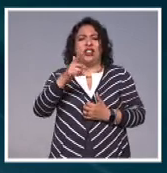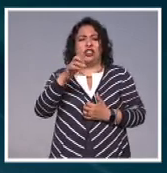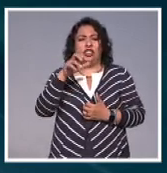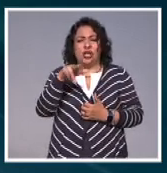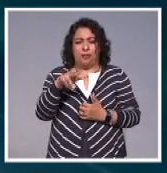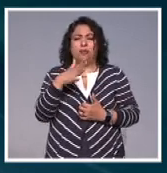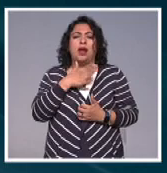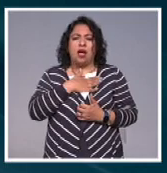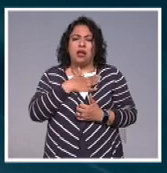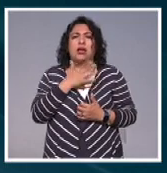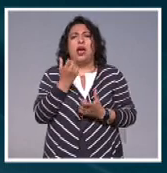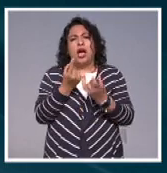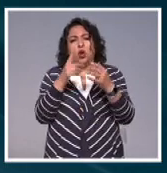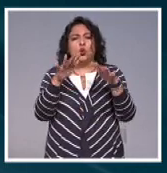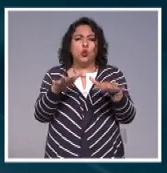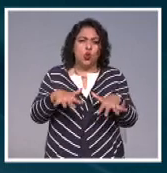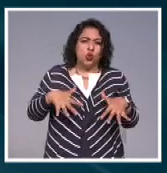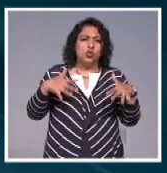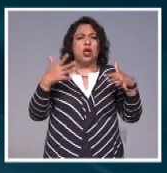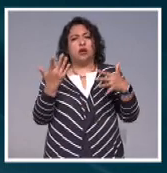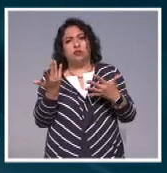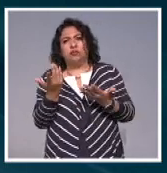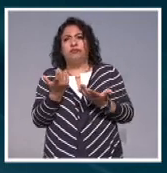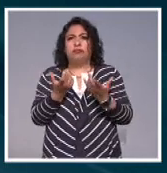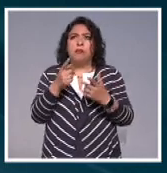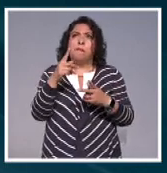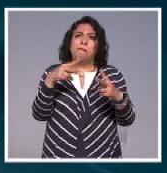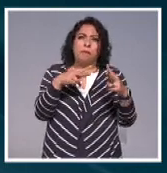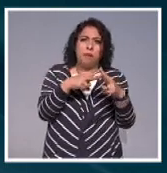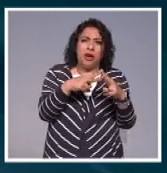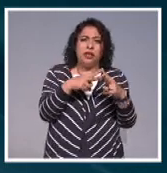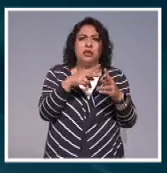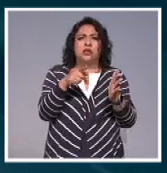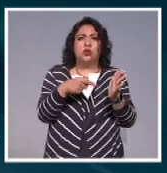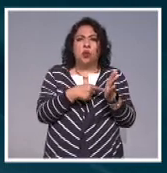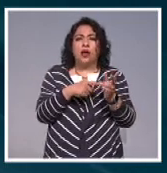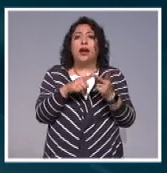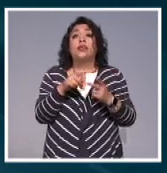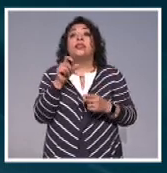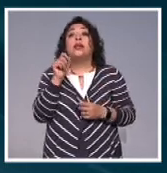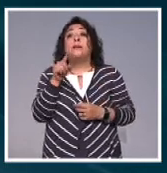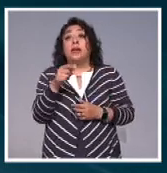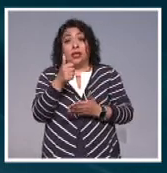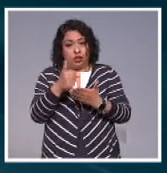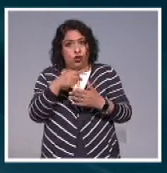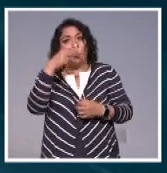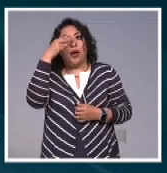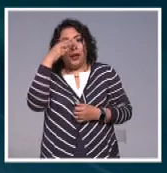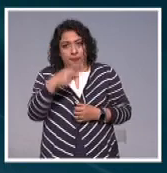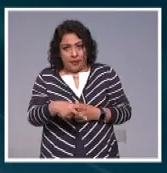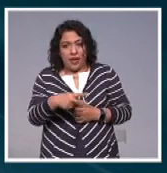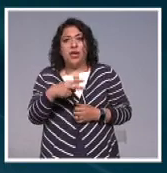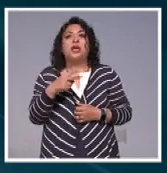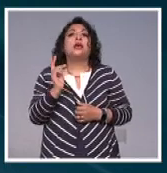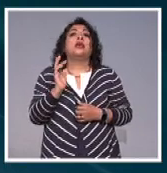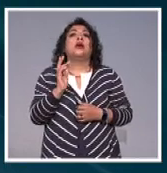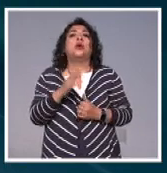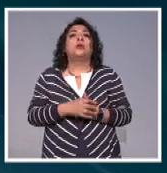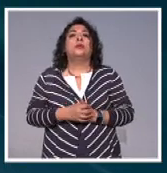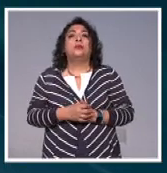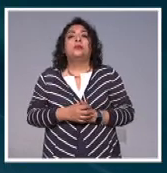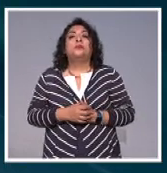estar teniendo algunos conciertos entre París, también la Ciudad de México. Vamos a